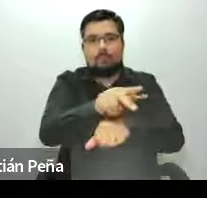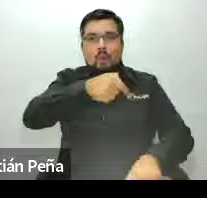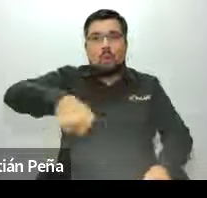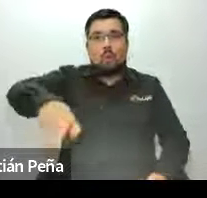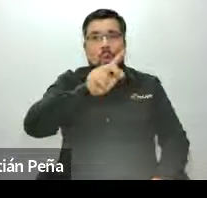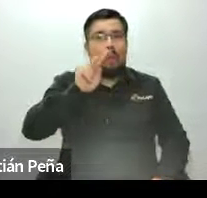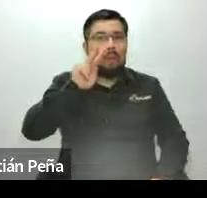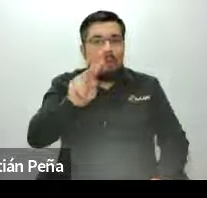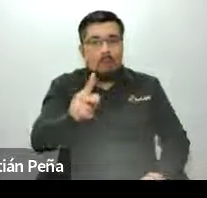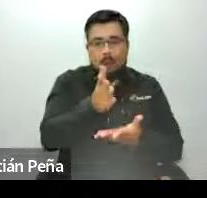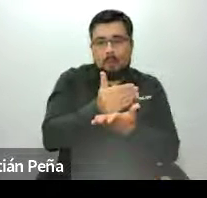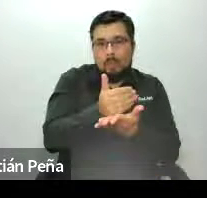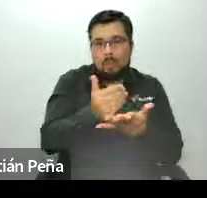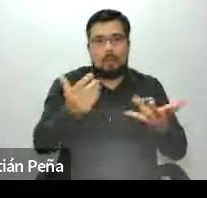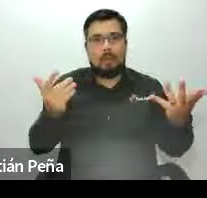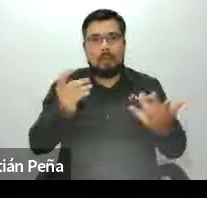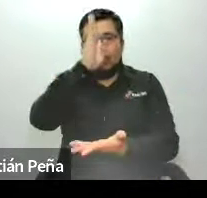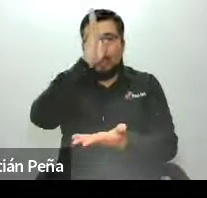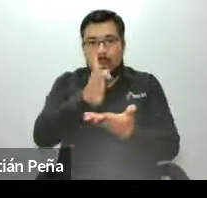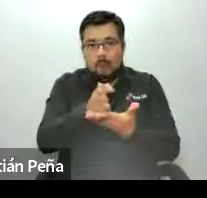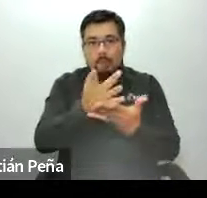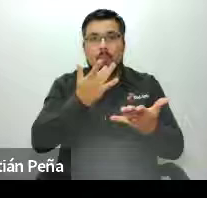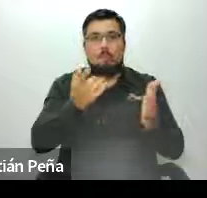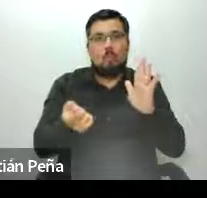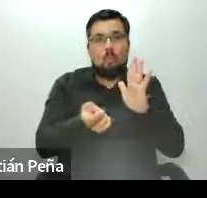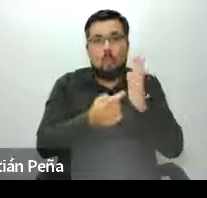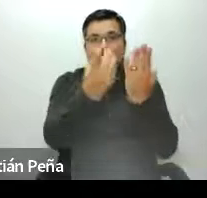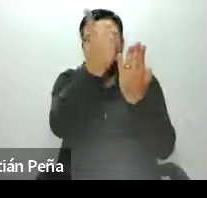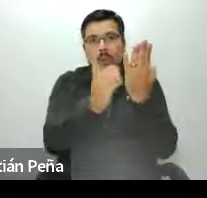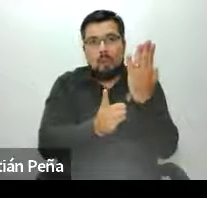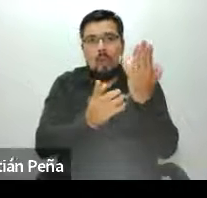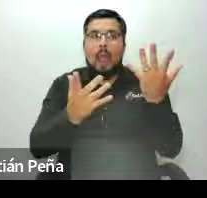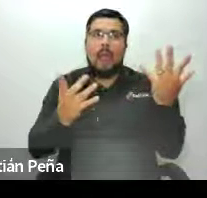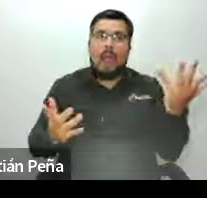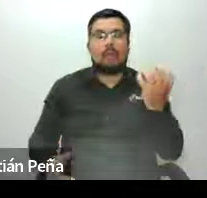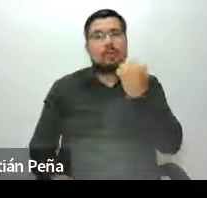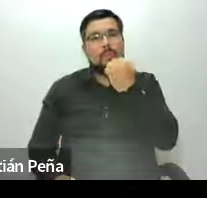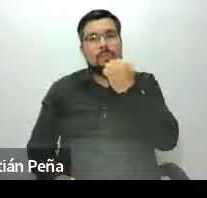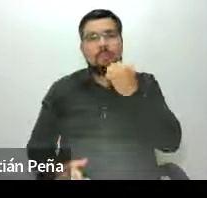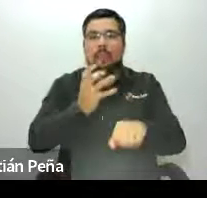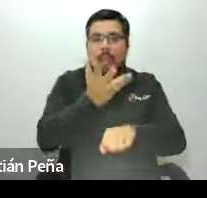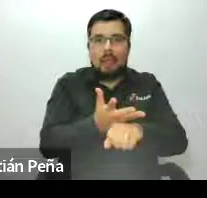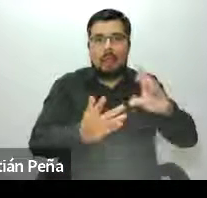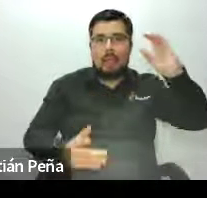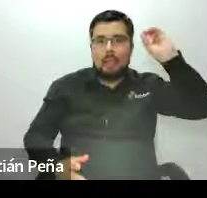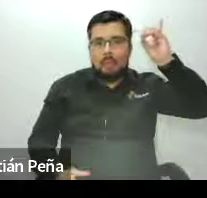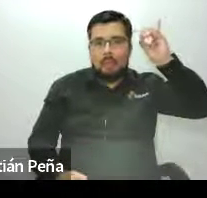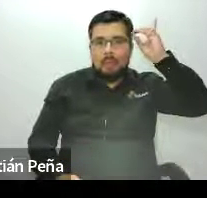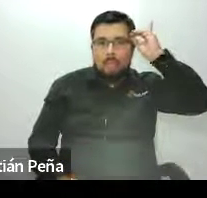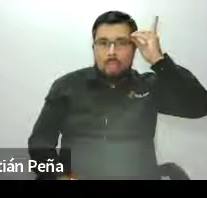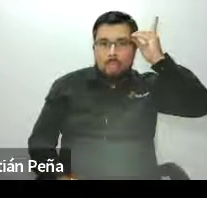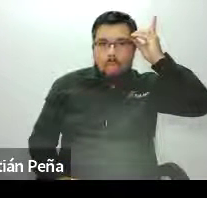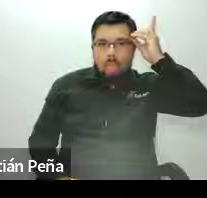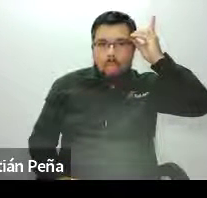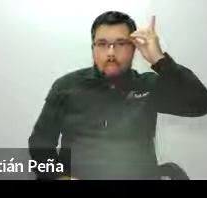sobre la base de la toma de decisiones por diagnóstico. Entonces, como dice, hay discapacidad intelectual, entonces con este estudiante que está en cuarto básico tenemos